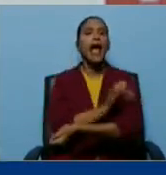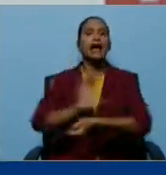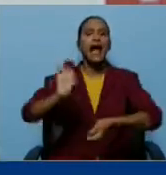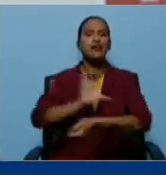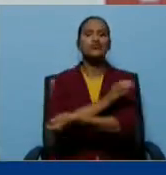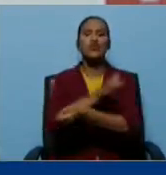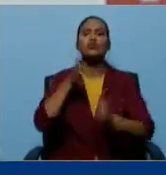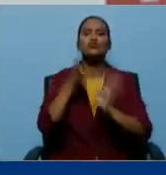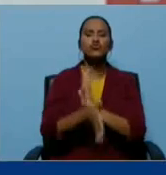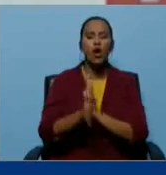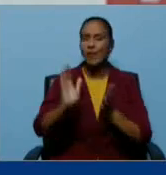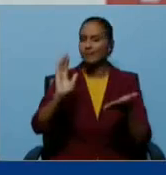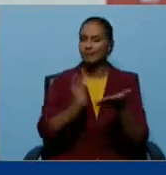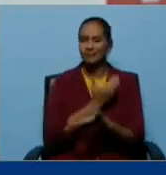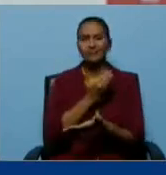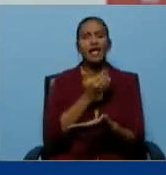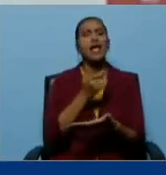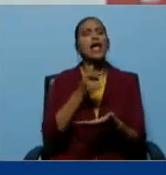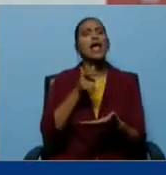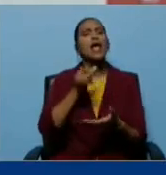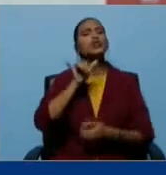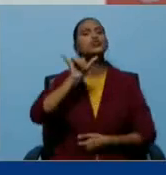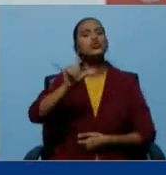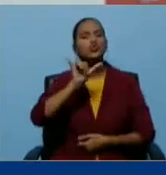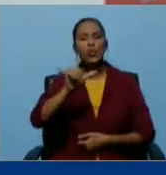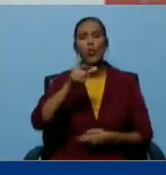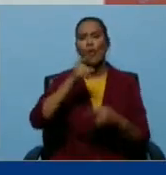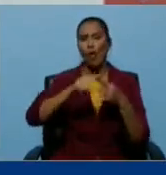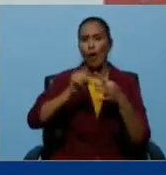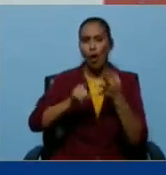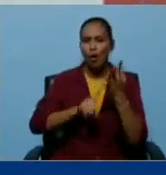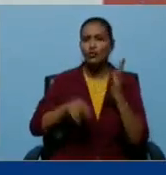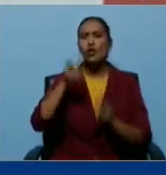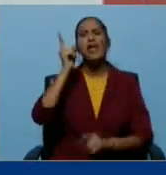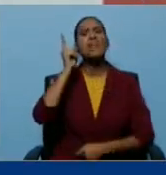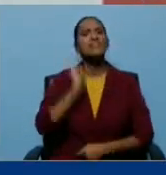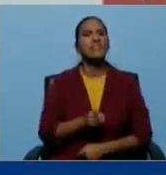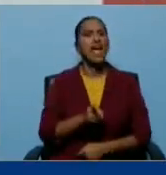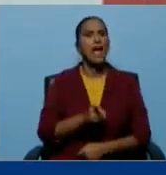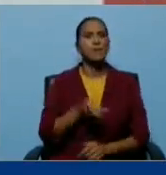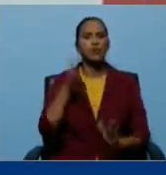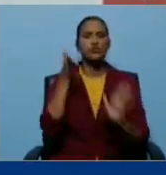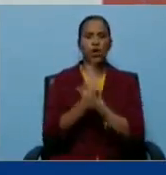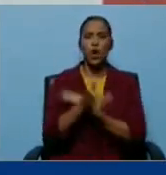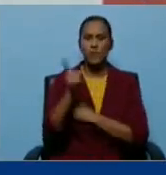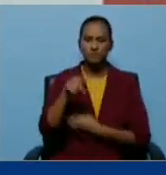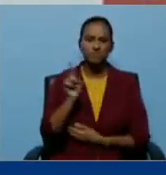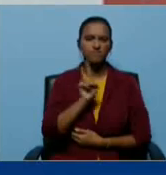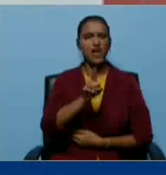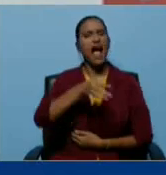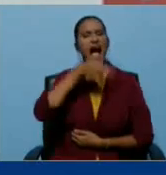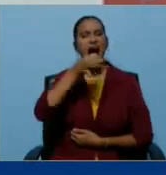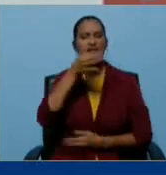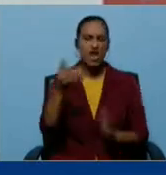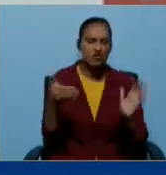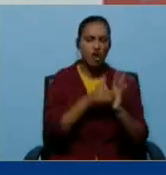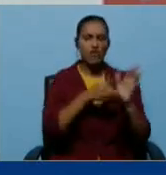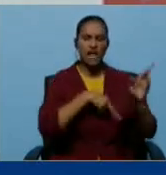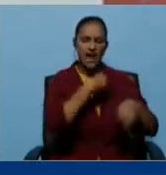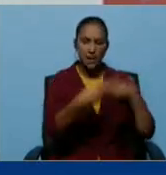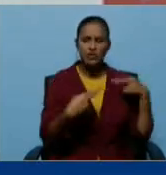y hundirlos y aplastarlos para siempre si no se pronunciaban a favor del fascismo y en contra de la revolución